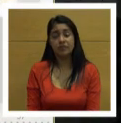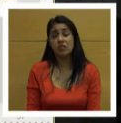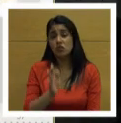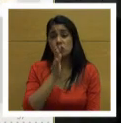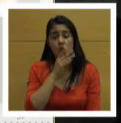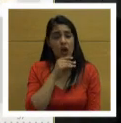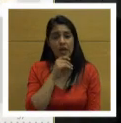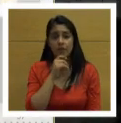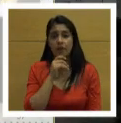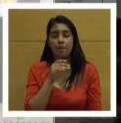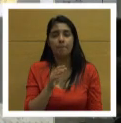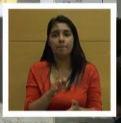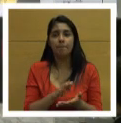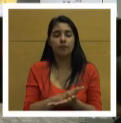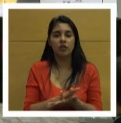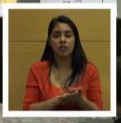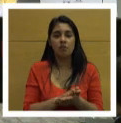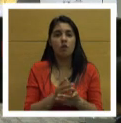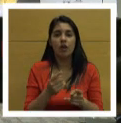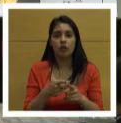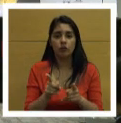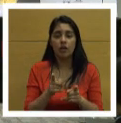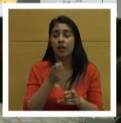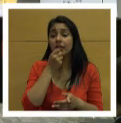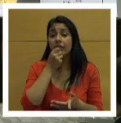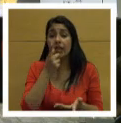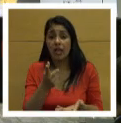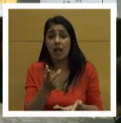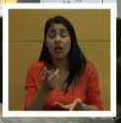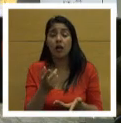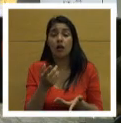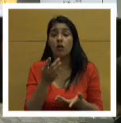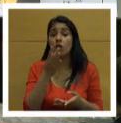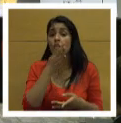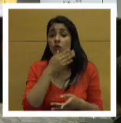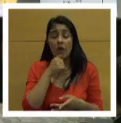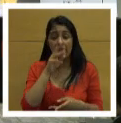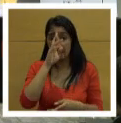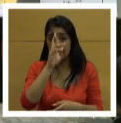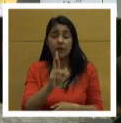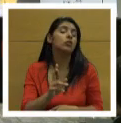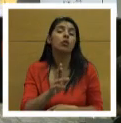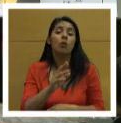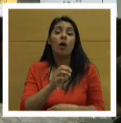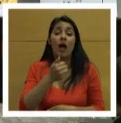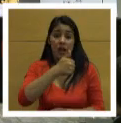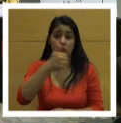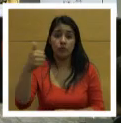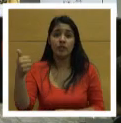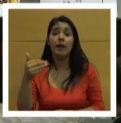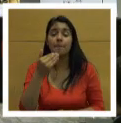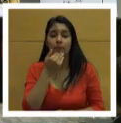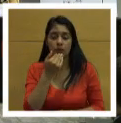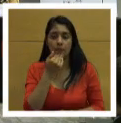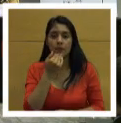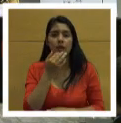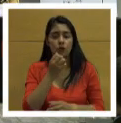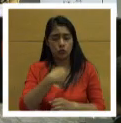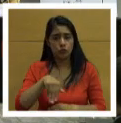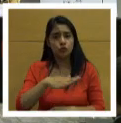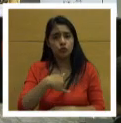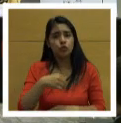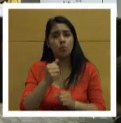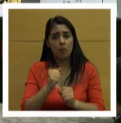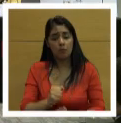no hay posibilidad de querellarse porque hay una, desde el punto de vista, un incumplimiento de la autoridad, ¿cierto? Pero también en otros casos hemos tenido admisibilidad de la querella